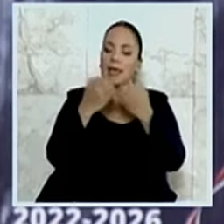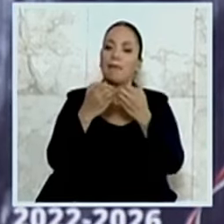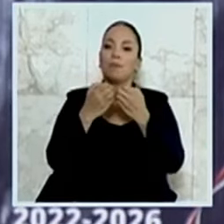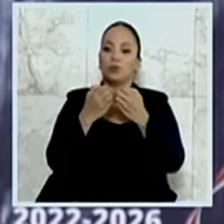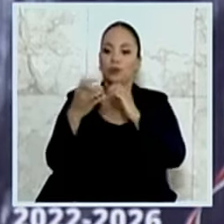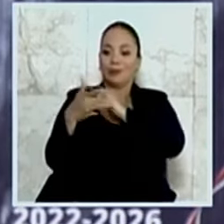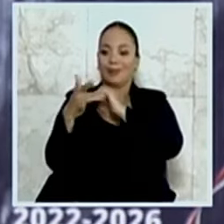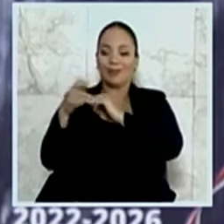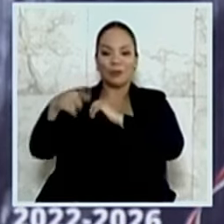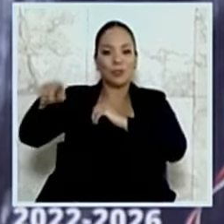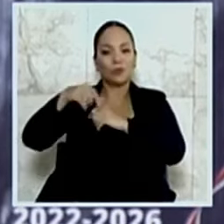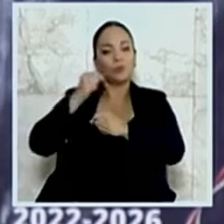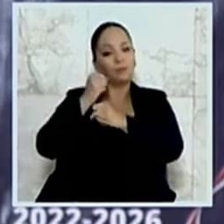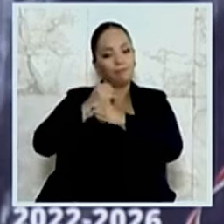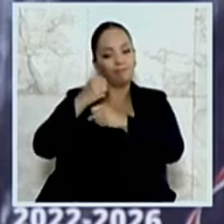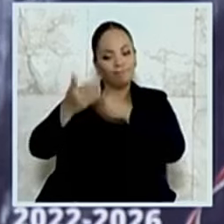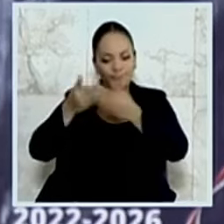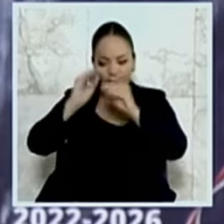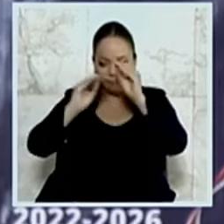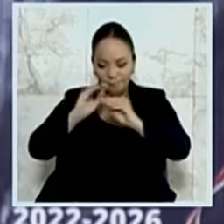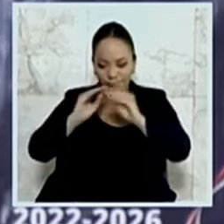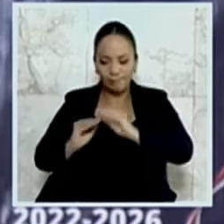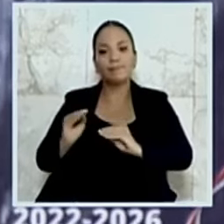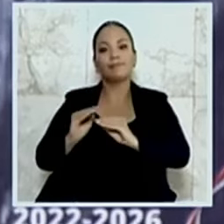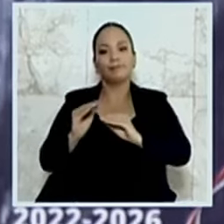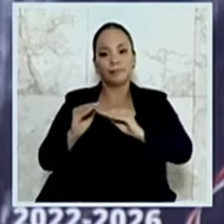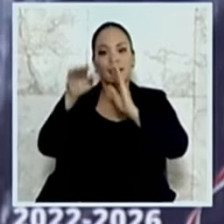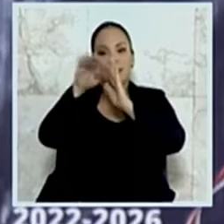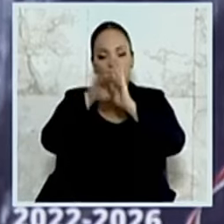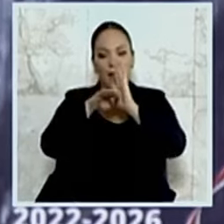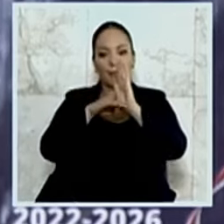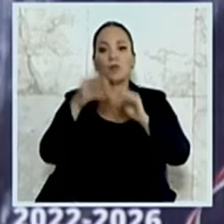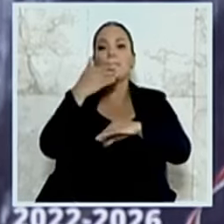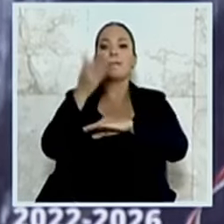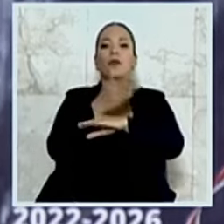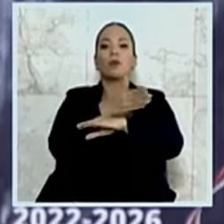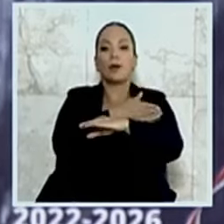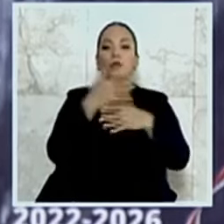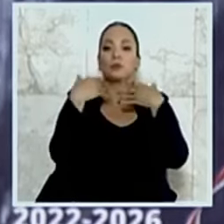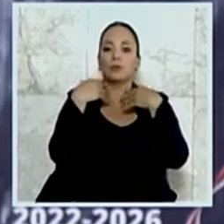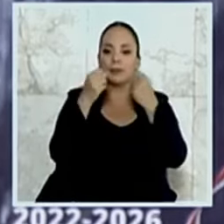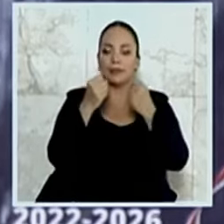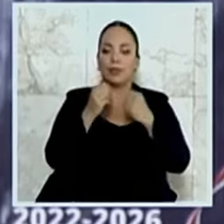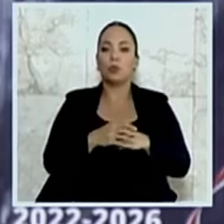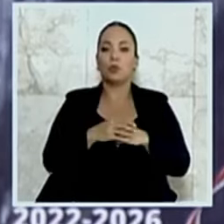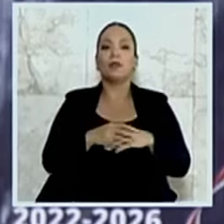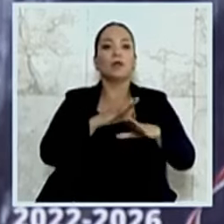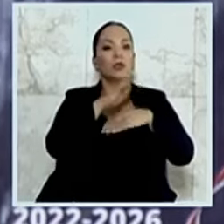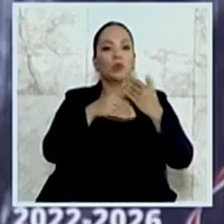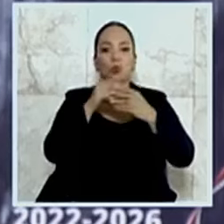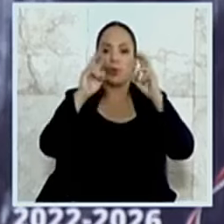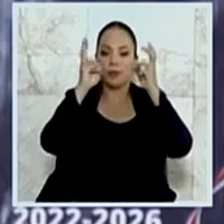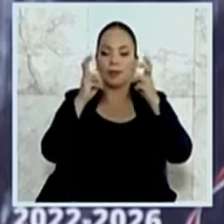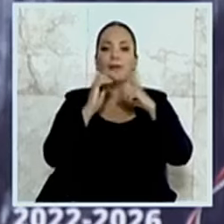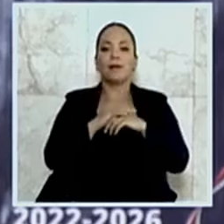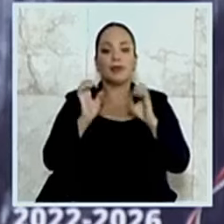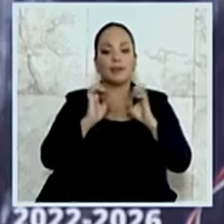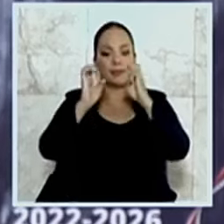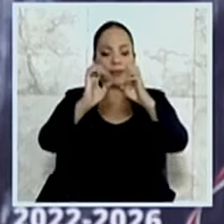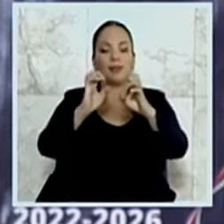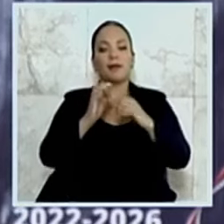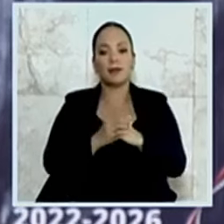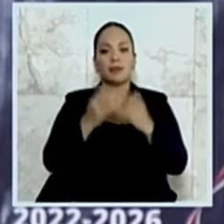enfermedades que nos atacan diariamente. Pero sobre todo aquí agradecer a los equipos técnicos que se han puesto la camiseta para ir transformando